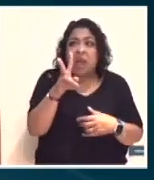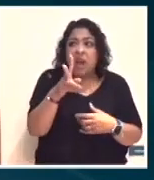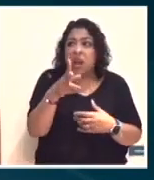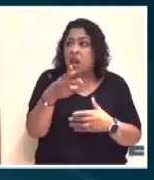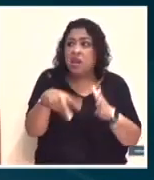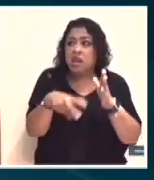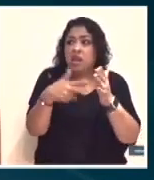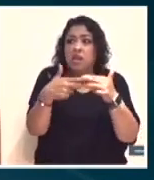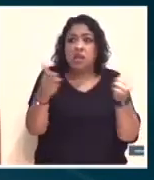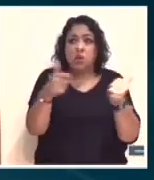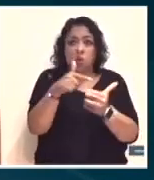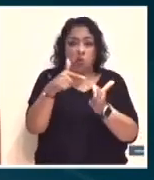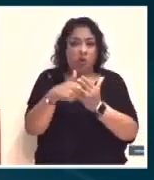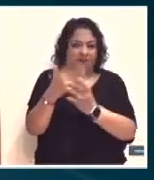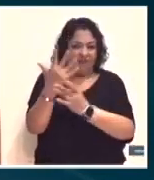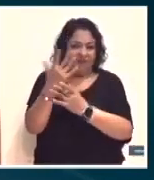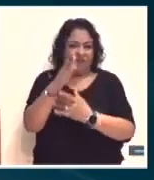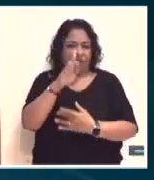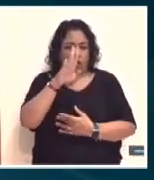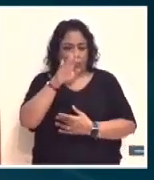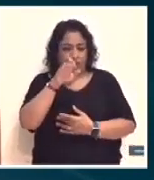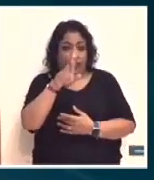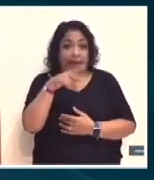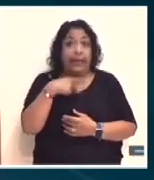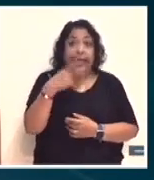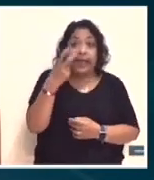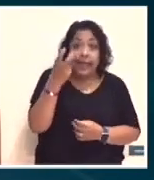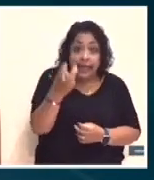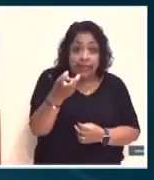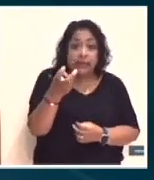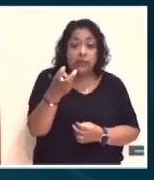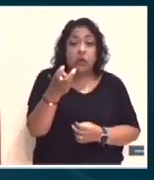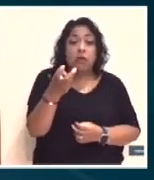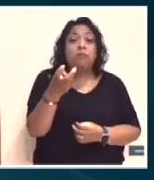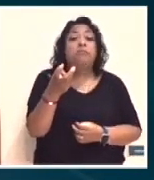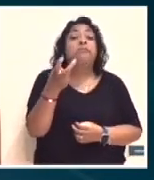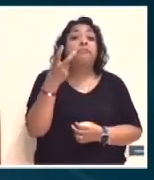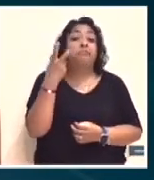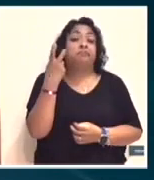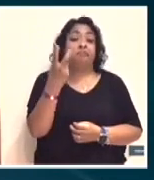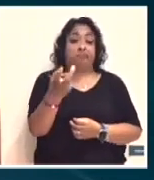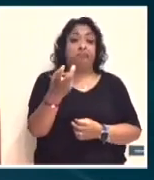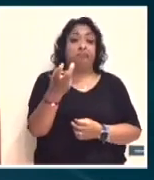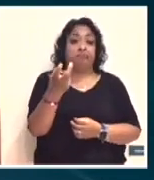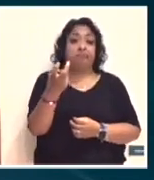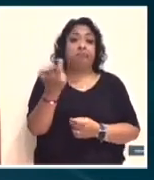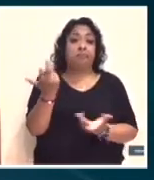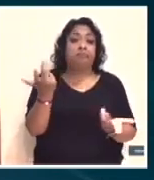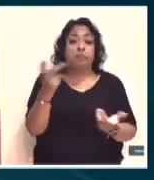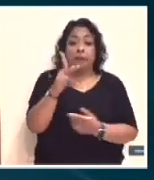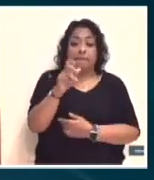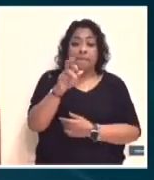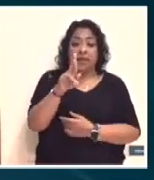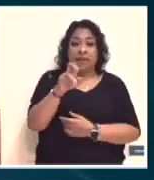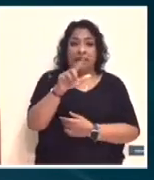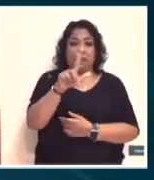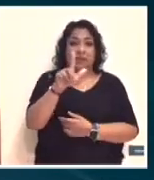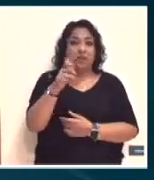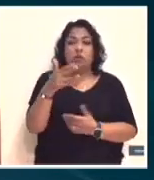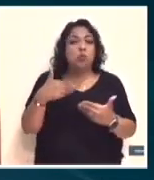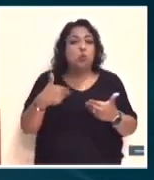decía flaubert y eso es algo que pérez galdós no entendió